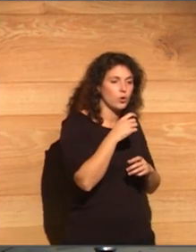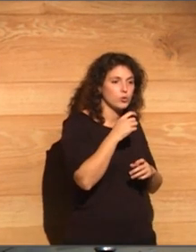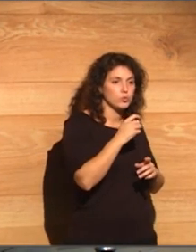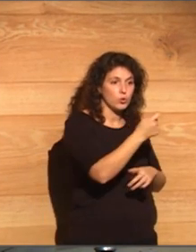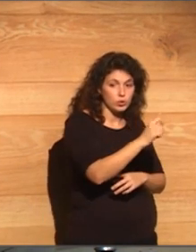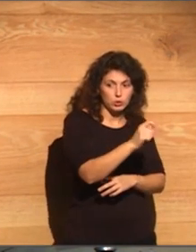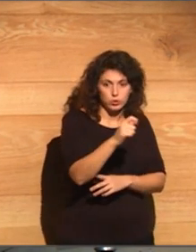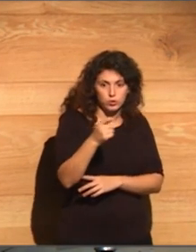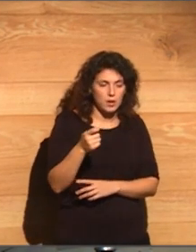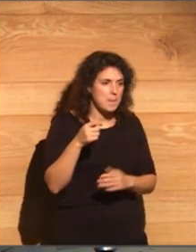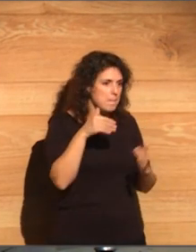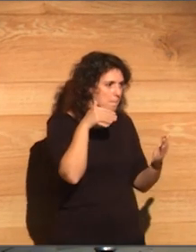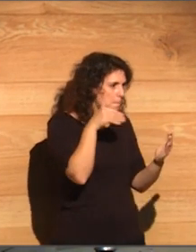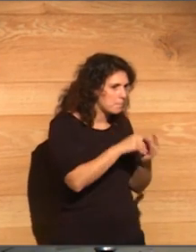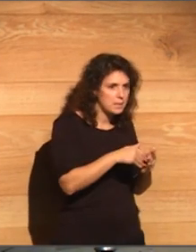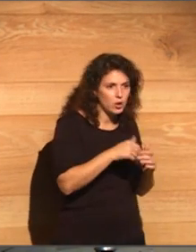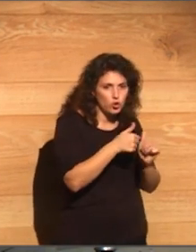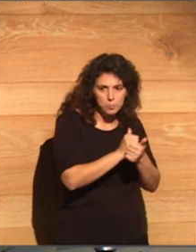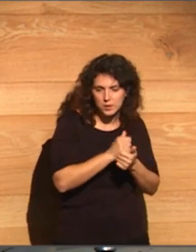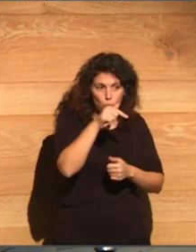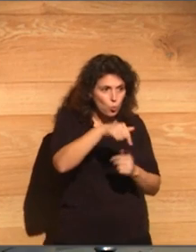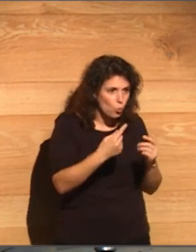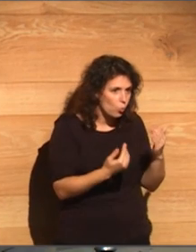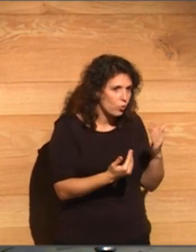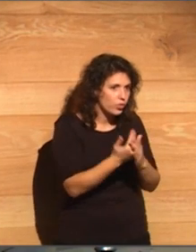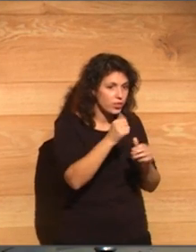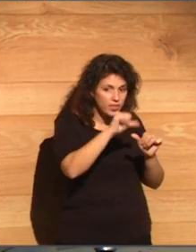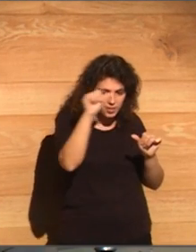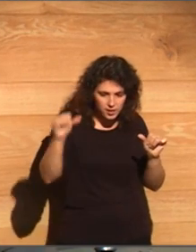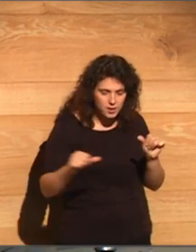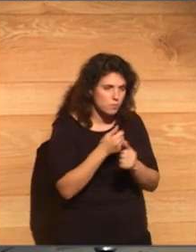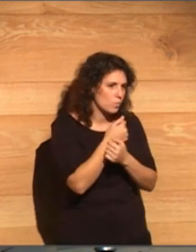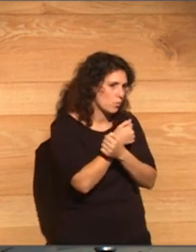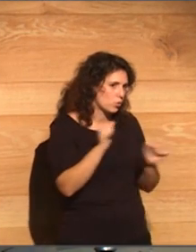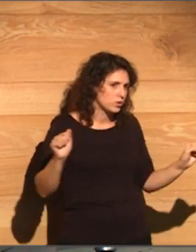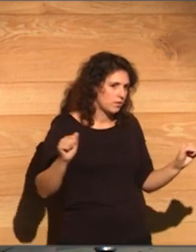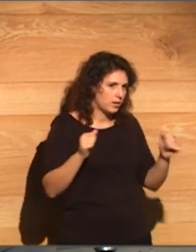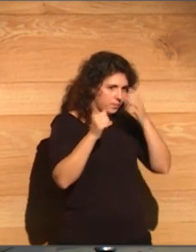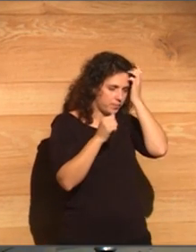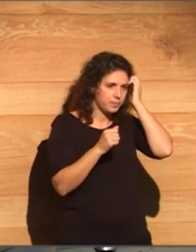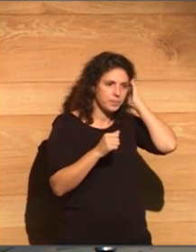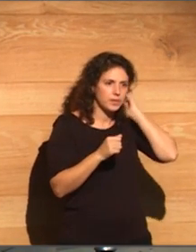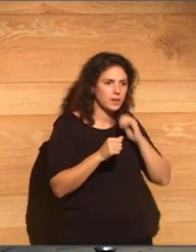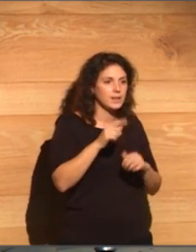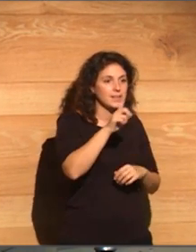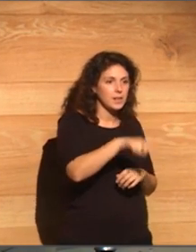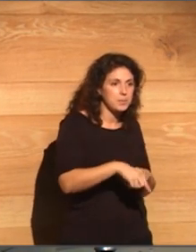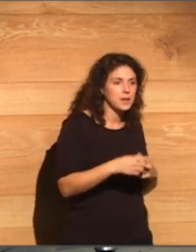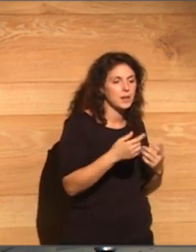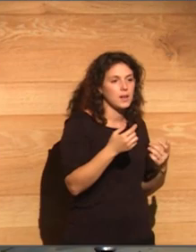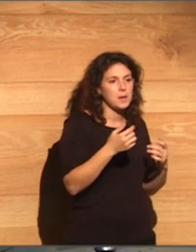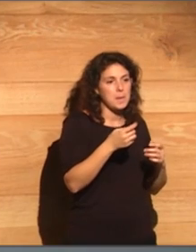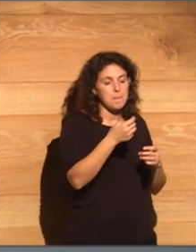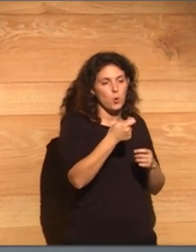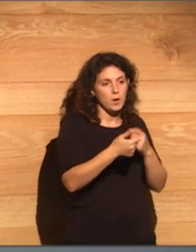había 1000 copias a la vez el primer día, en absoluto. Había un puñado de copias y empezaba. Los cines además empezaban a ser más baratos conforme pasaban